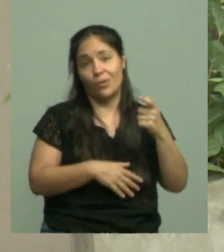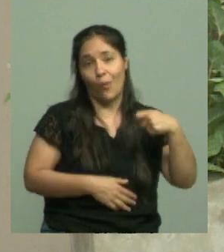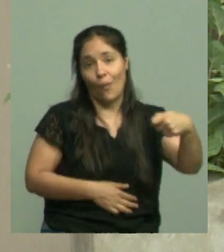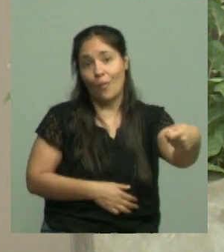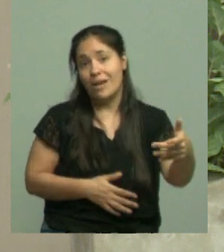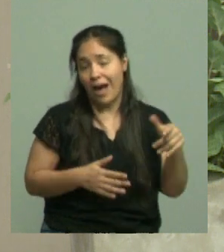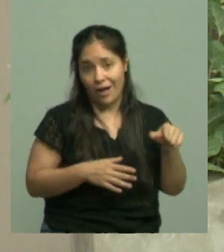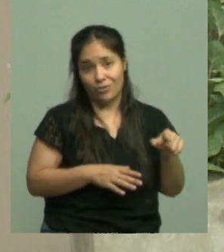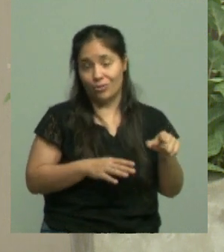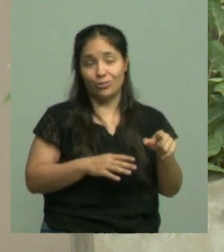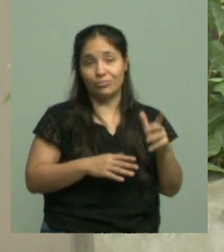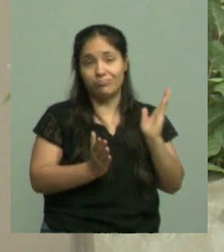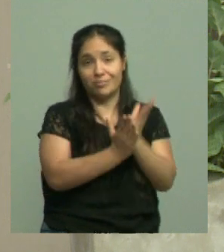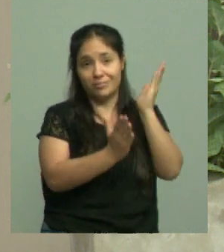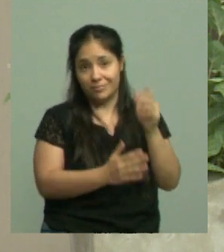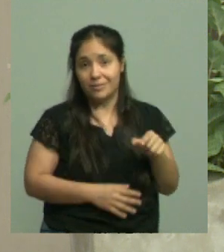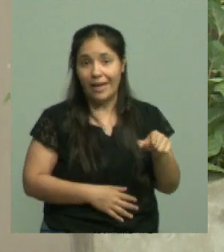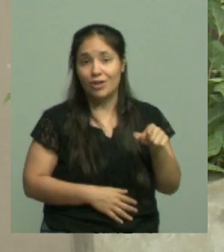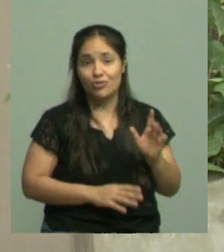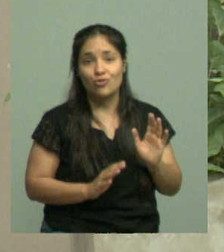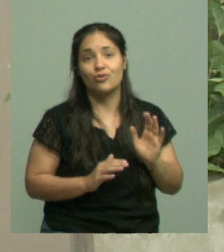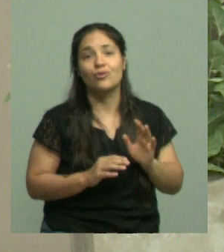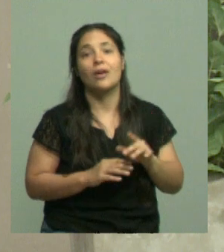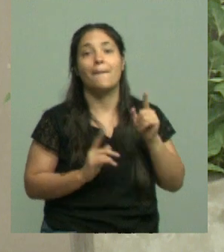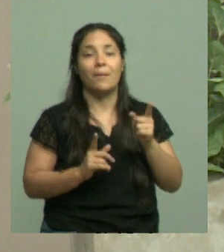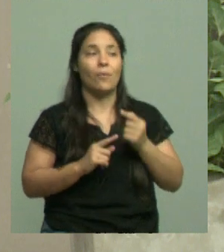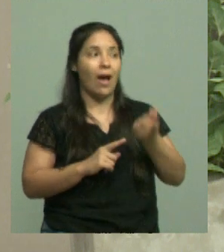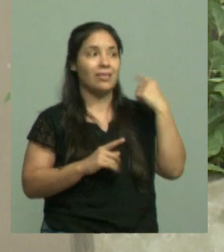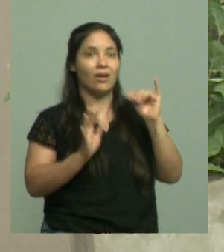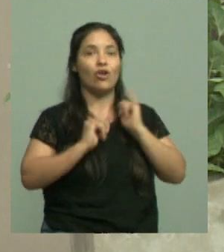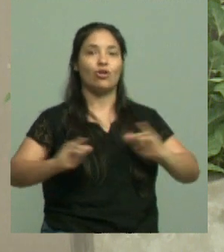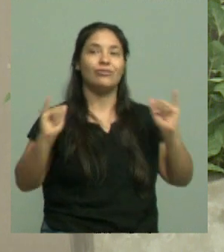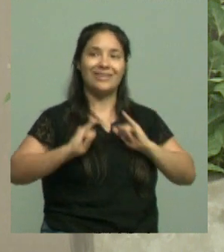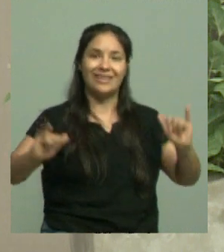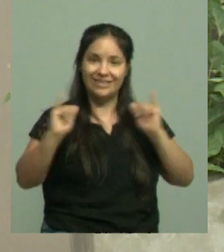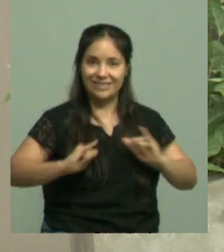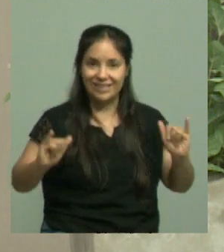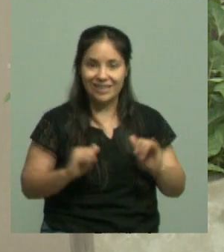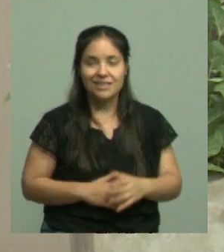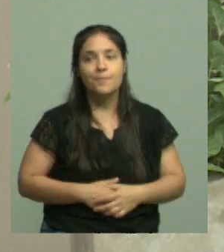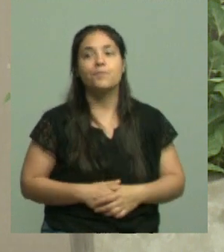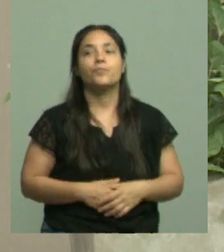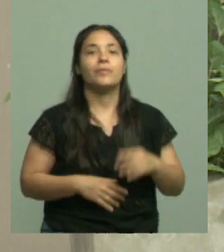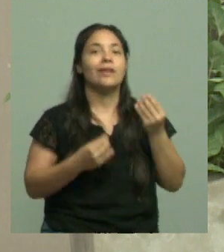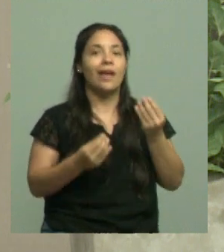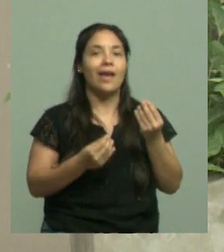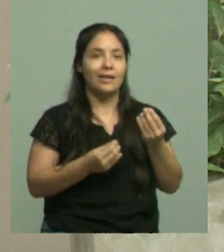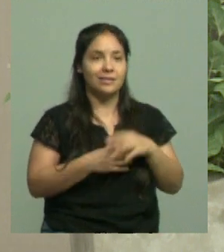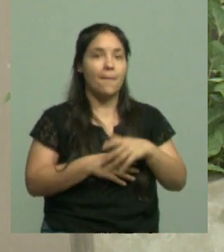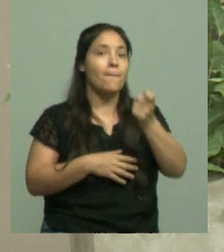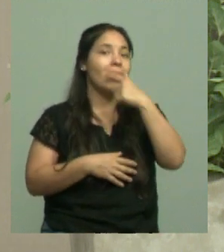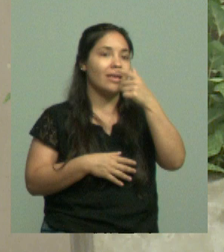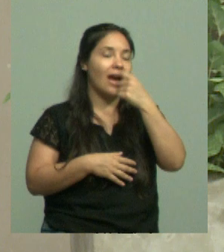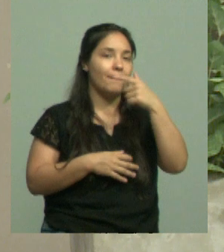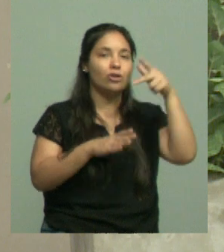semana, de la noticia que ha sido tapa, digamos, en esta última semana, que es el recorte de los medicamentos a